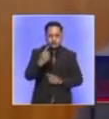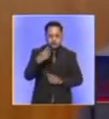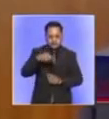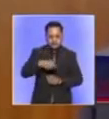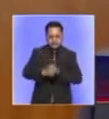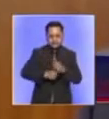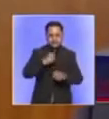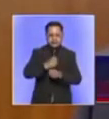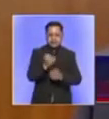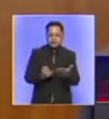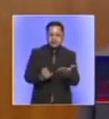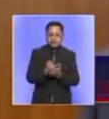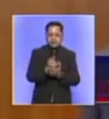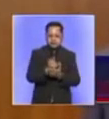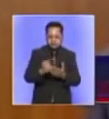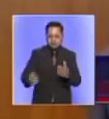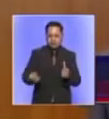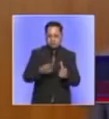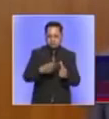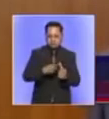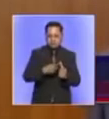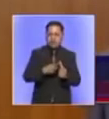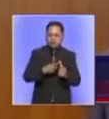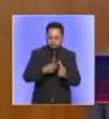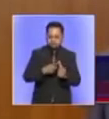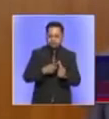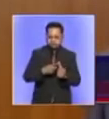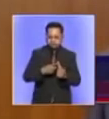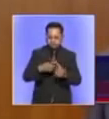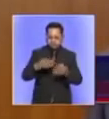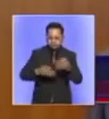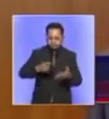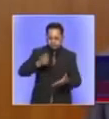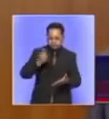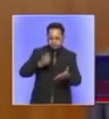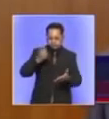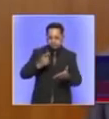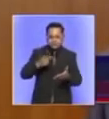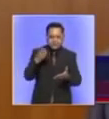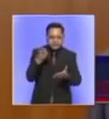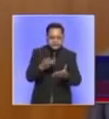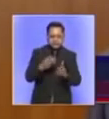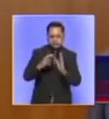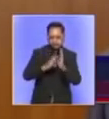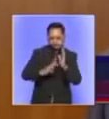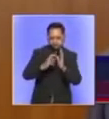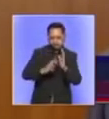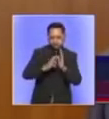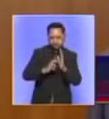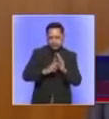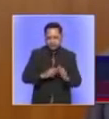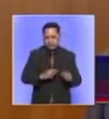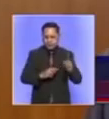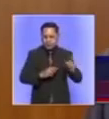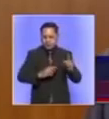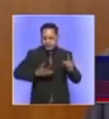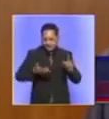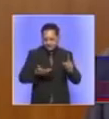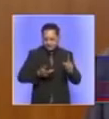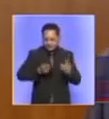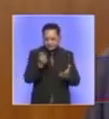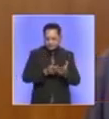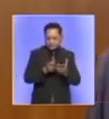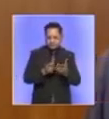este año se resuelve primero se modifica la sentencia controvertida para quedar en términos del ejecutorio segundo